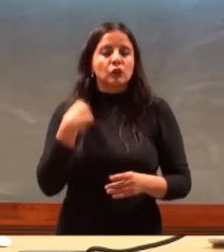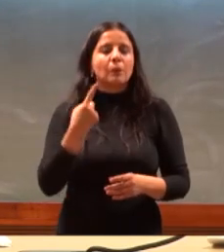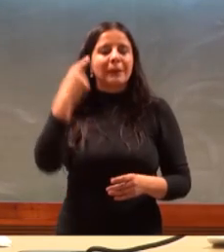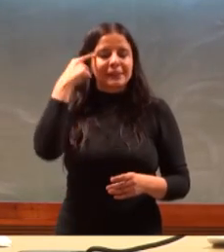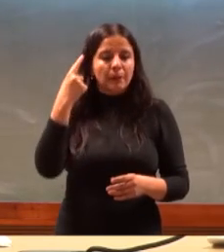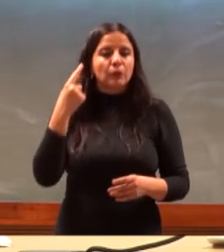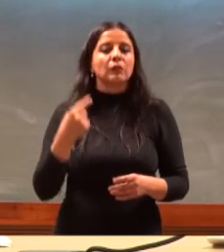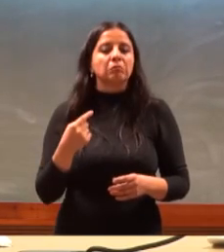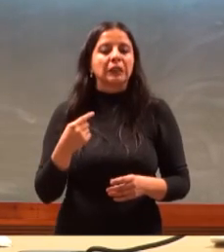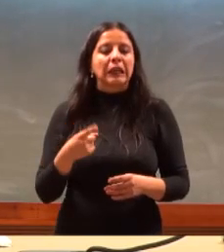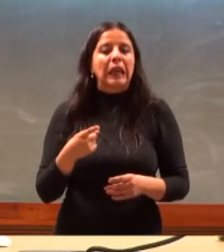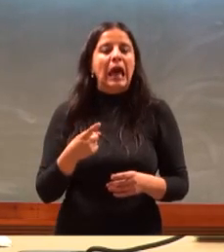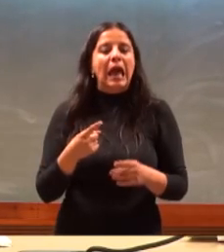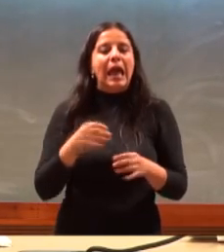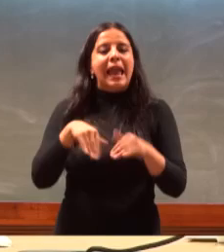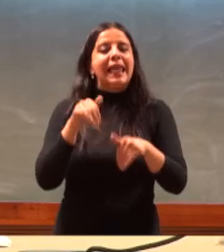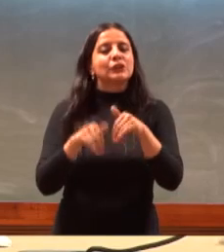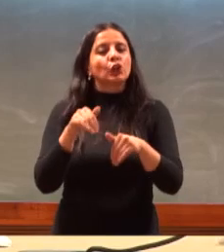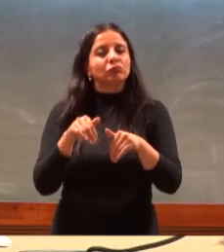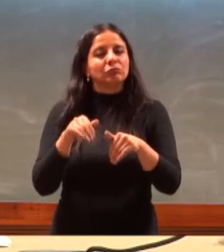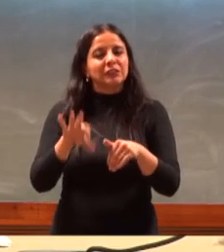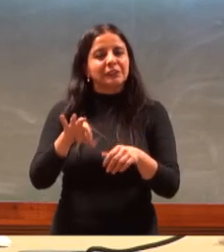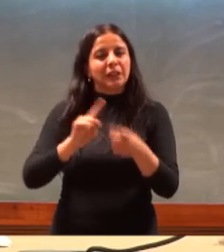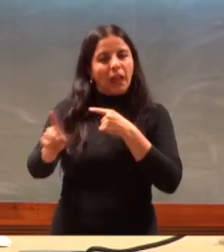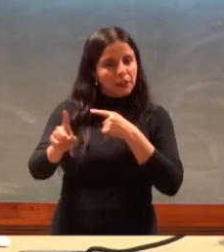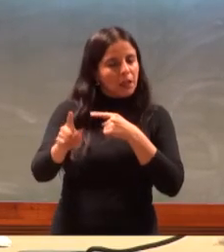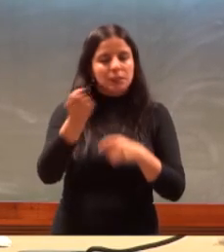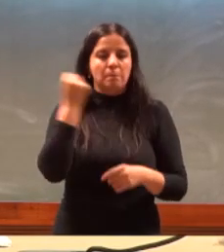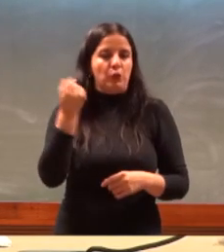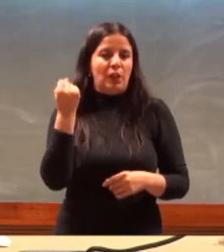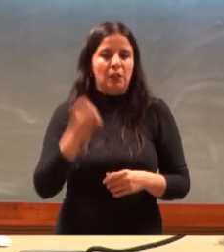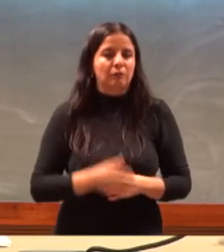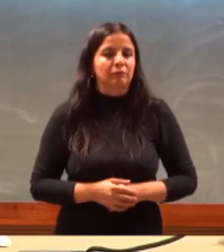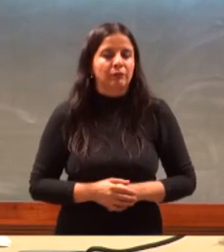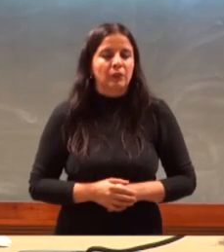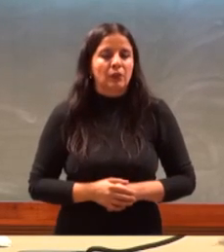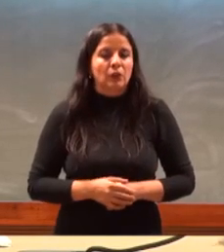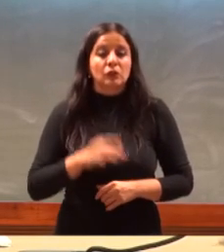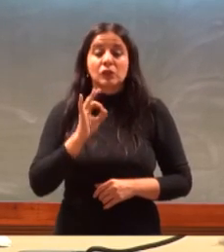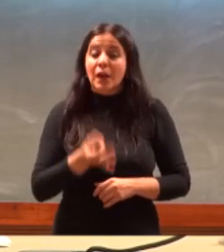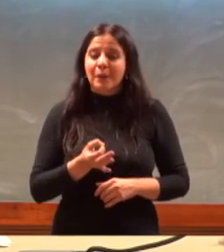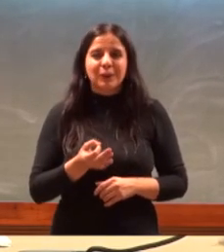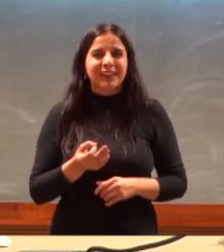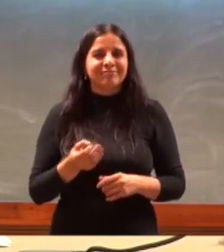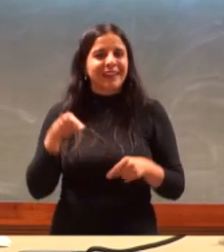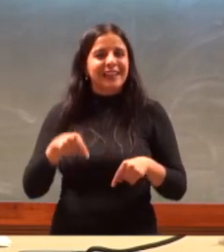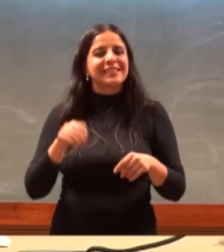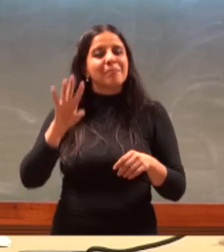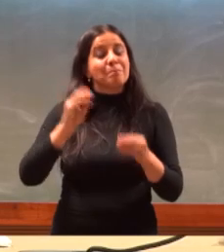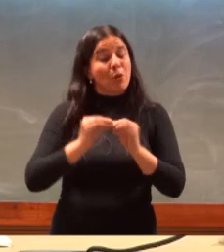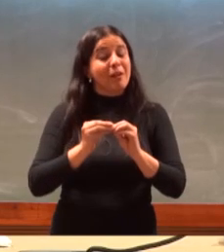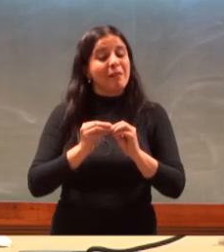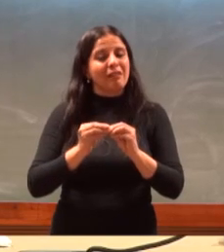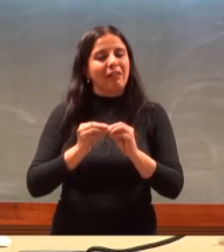directa es algo fundamental es un avance en la participación democrática Pero sabemos que no se logró con la ponderación por facultades y para ser